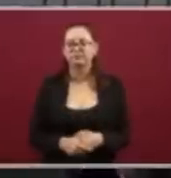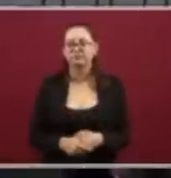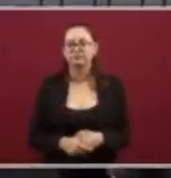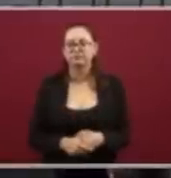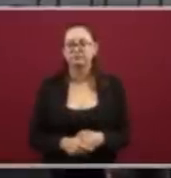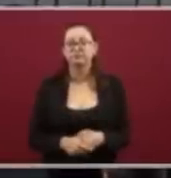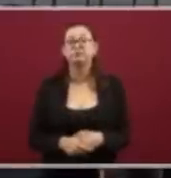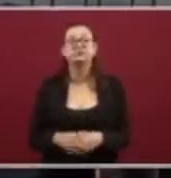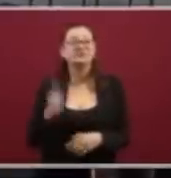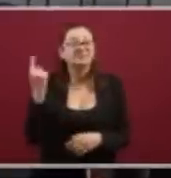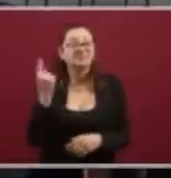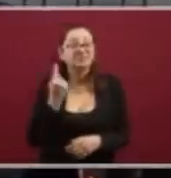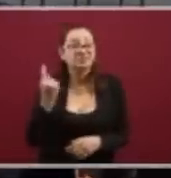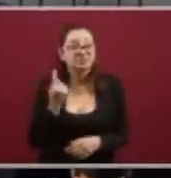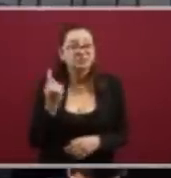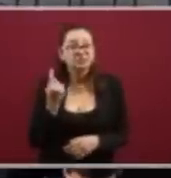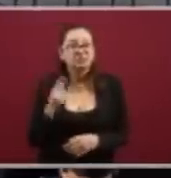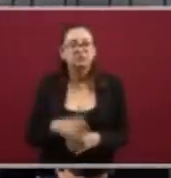mandé